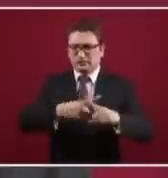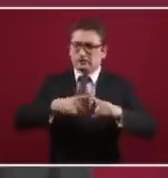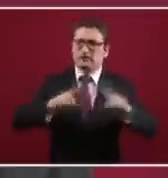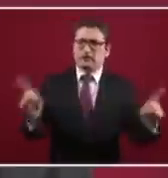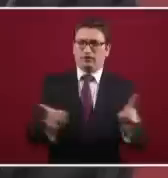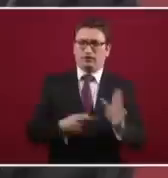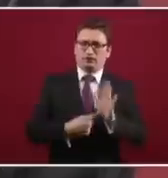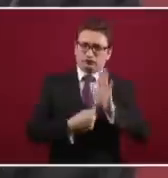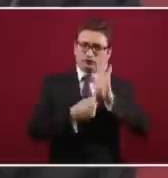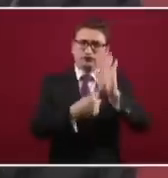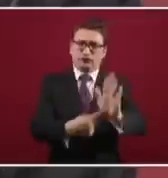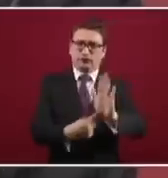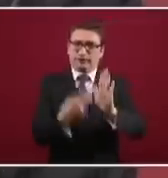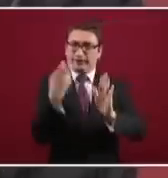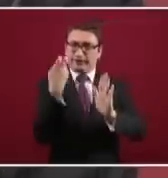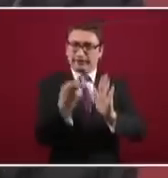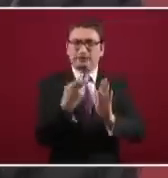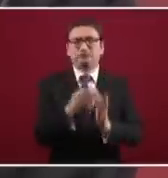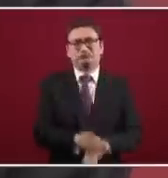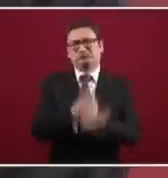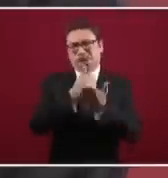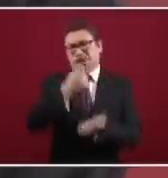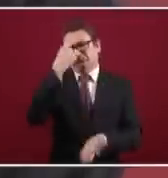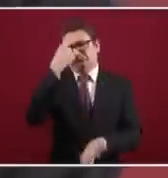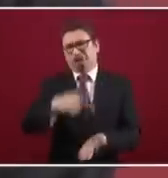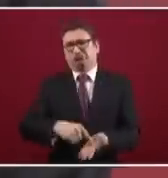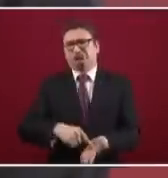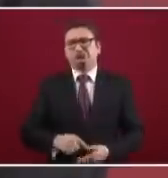creo que ayuda mucho. Es